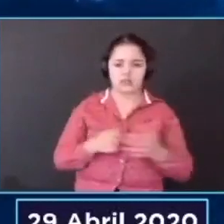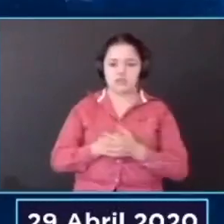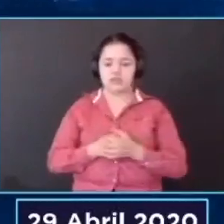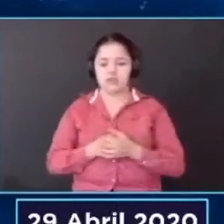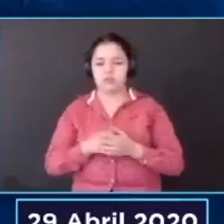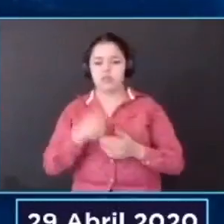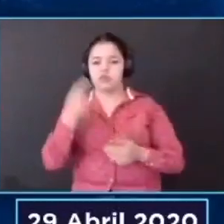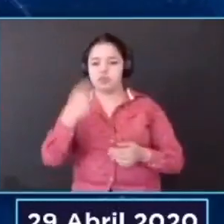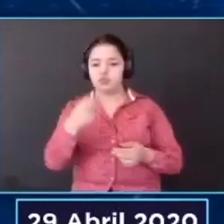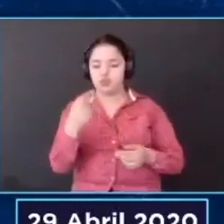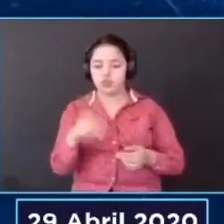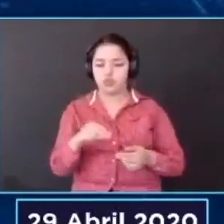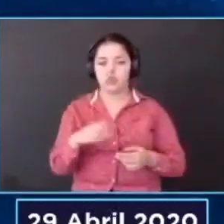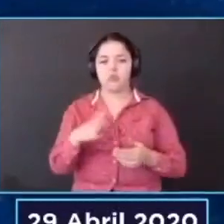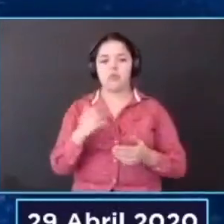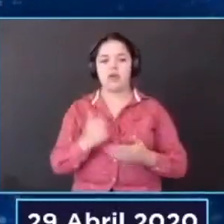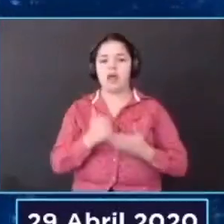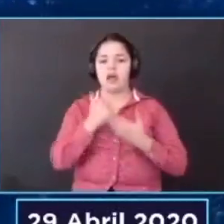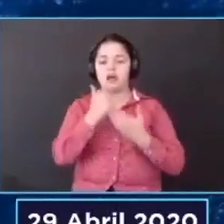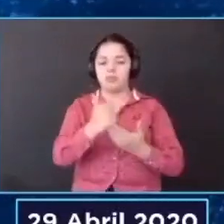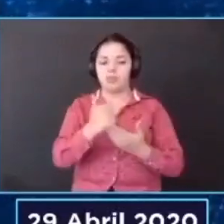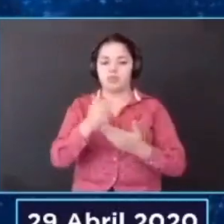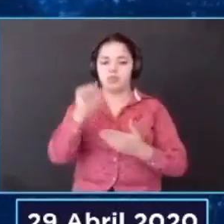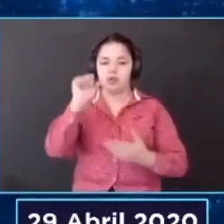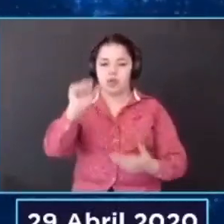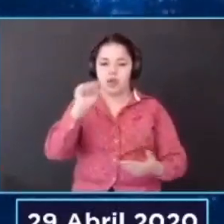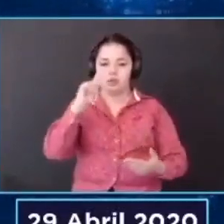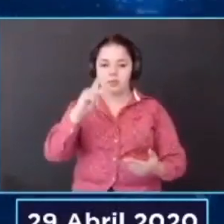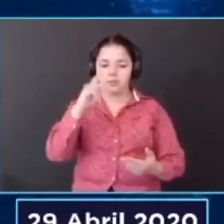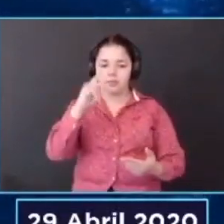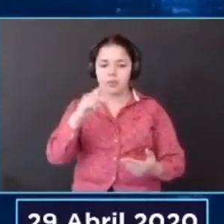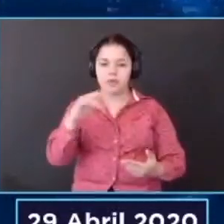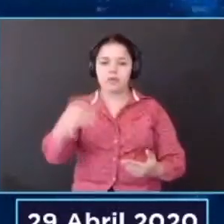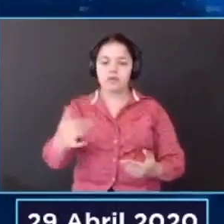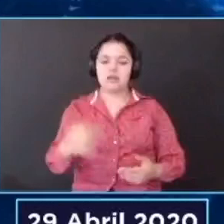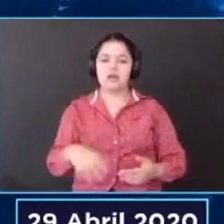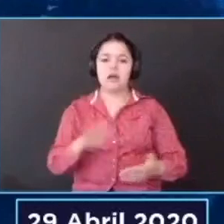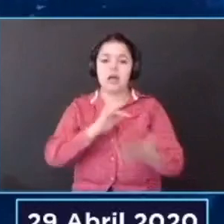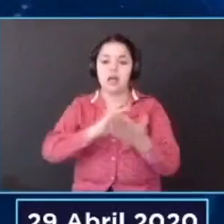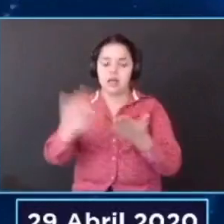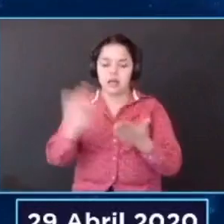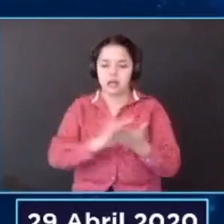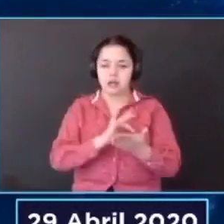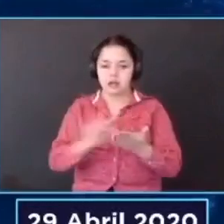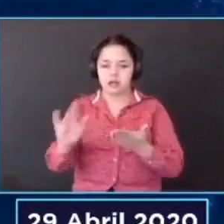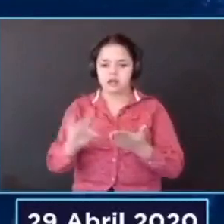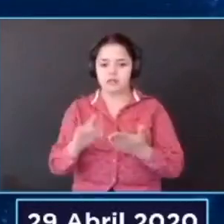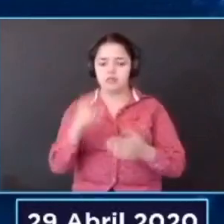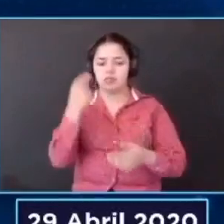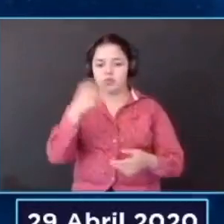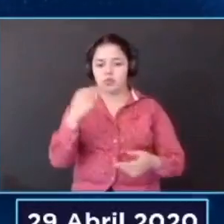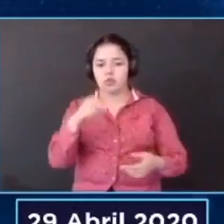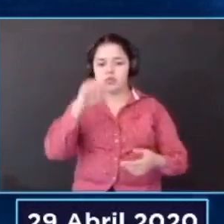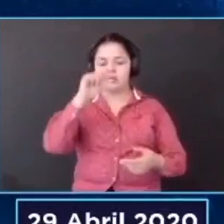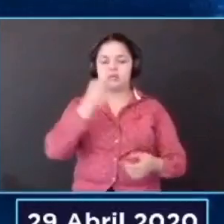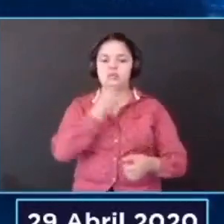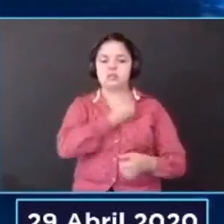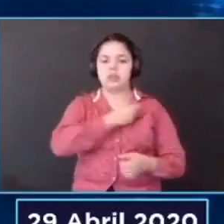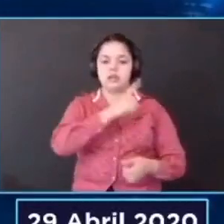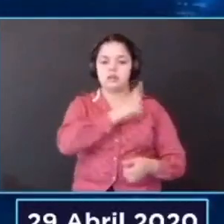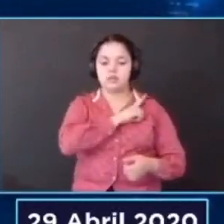Salud Digital. Está muy bien hecha, aprovéchela. Sube una plataforma 911 y sabemos cuándo alguien está grave y dónde está.